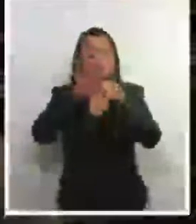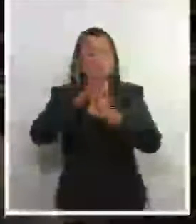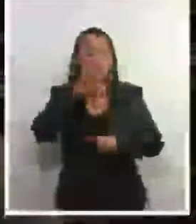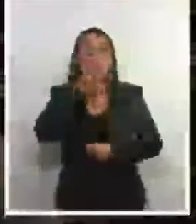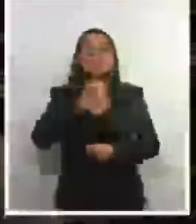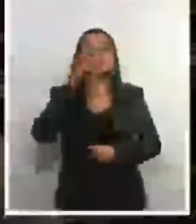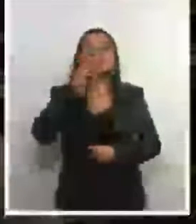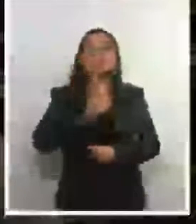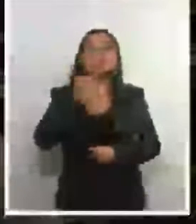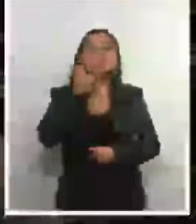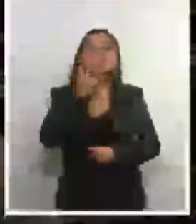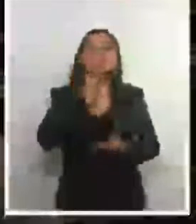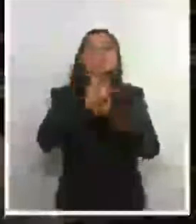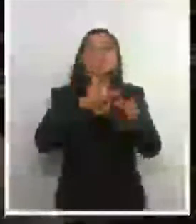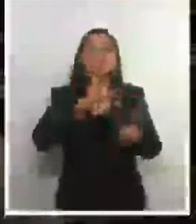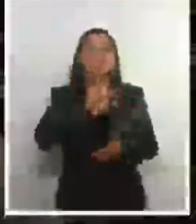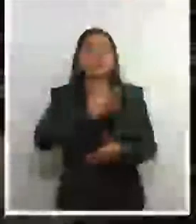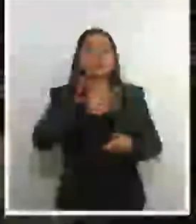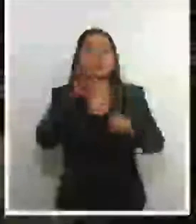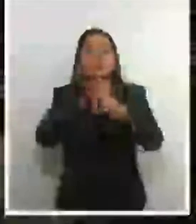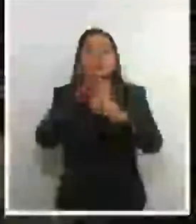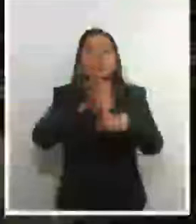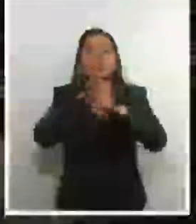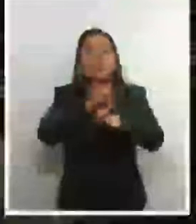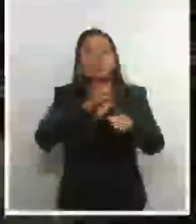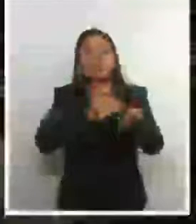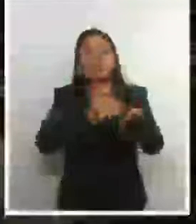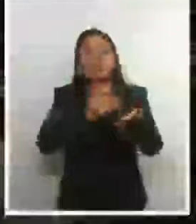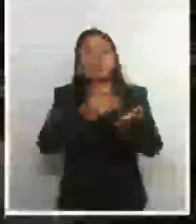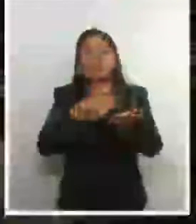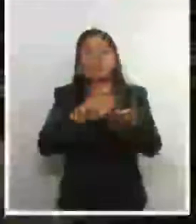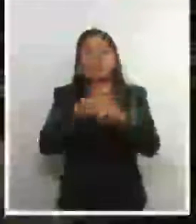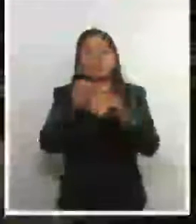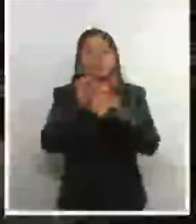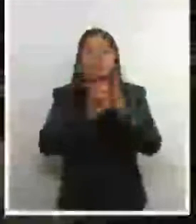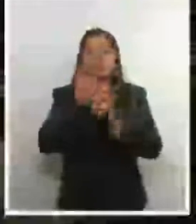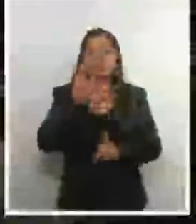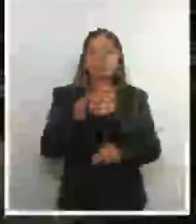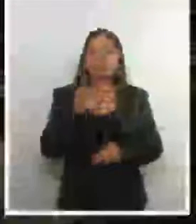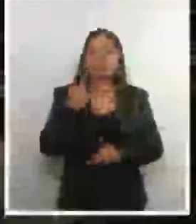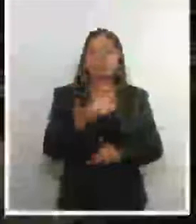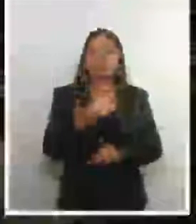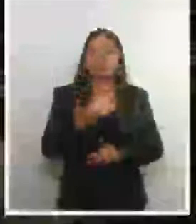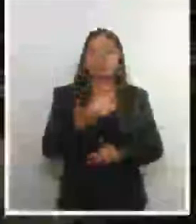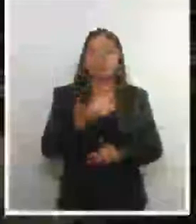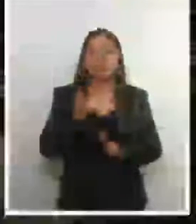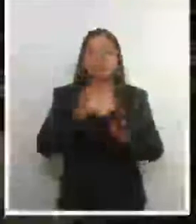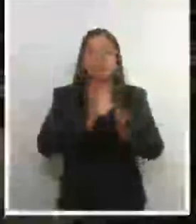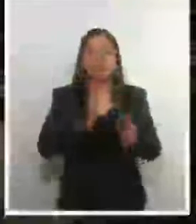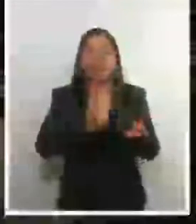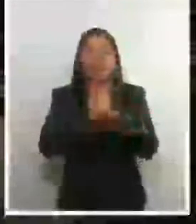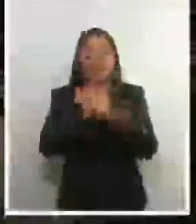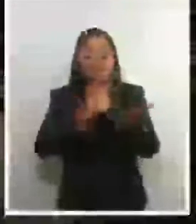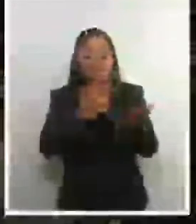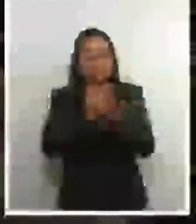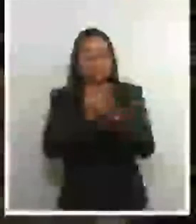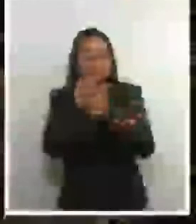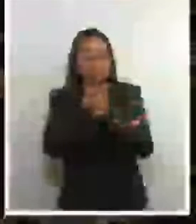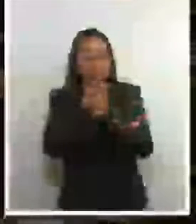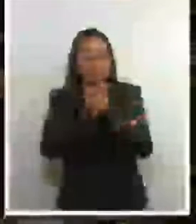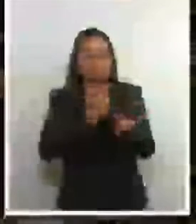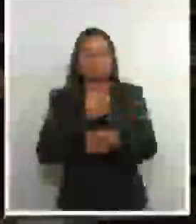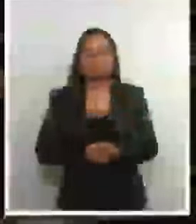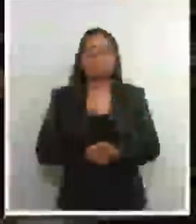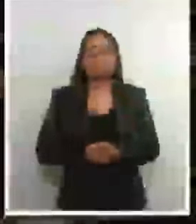los legisladores emitan su voto correspondiente a este artículo 47 en los términos de este dictamen.